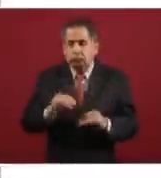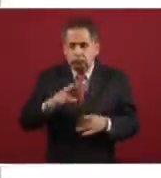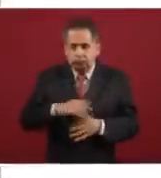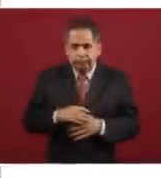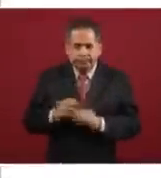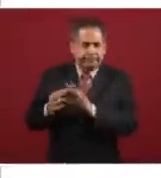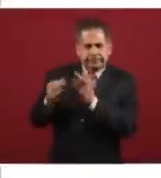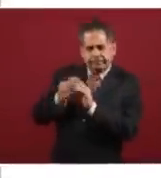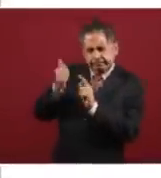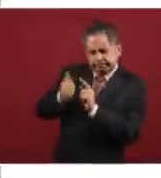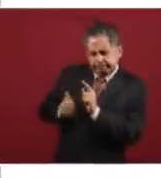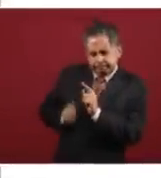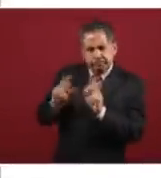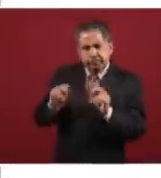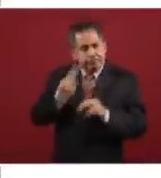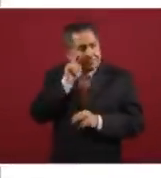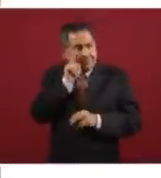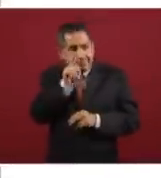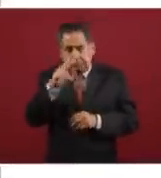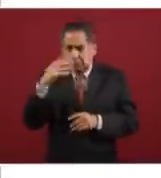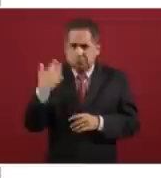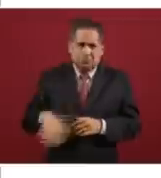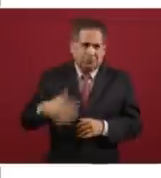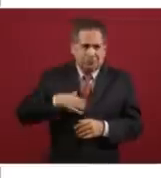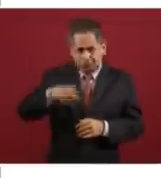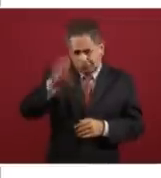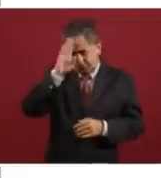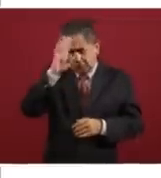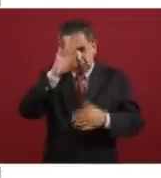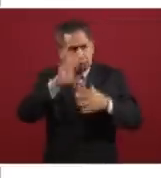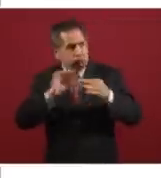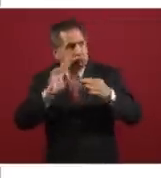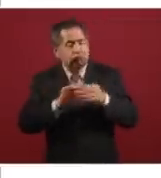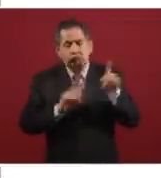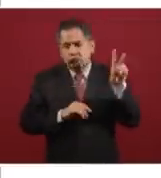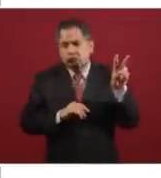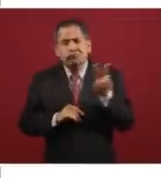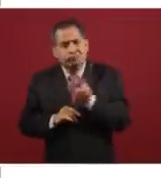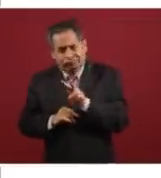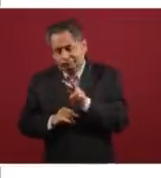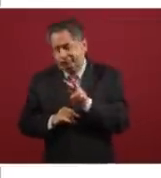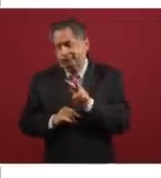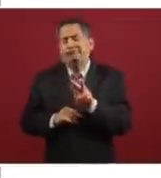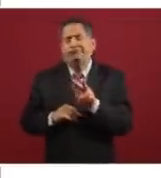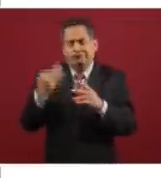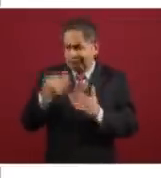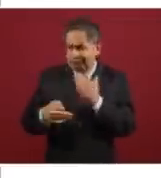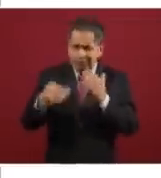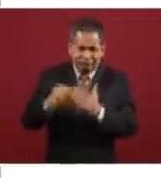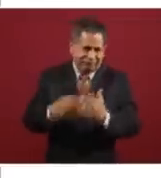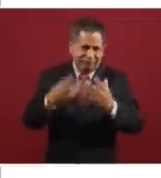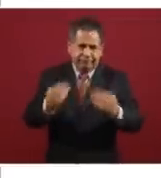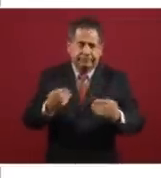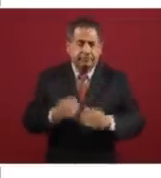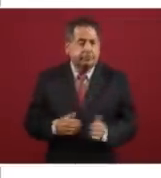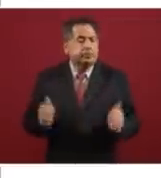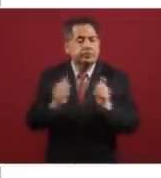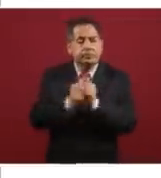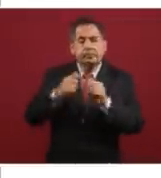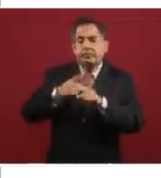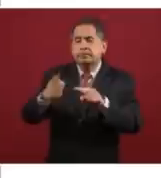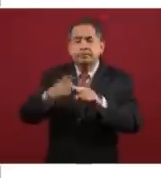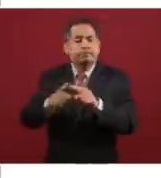que vean la dimensión del reto que estamos enfrentando, conjuntamente con estados